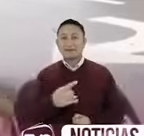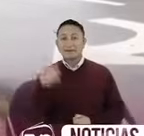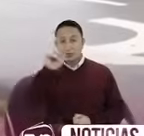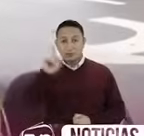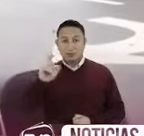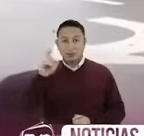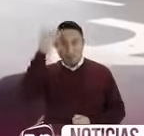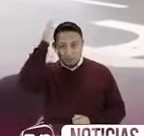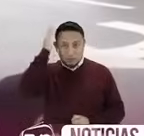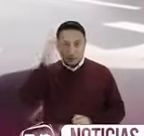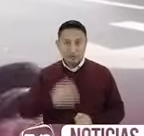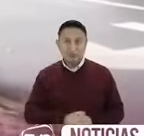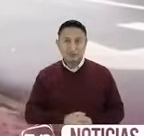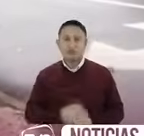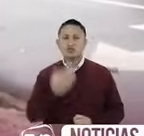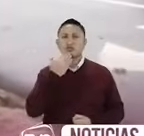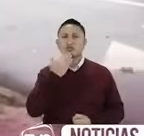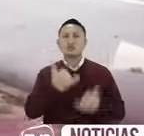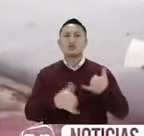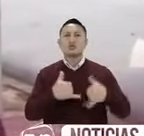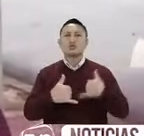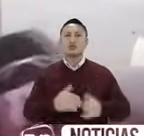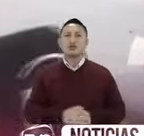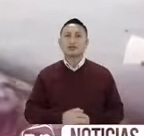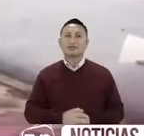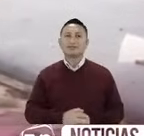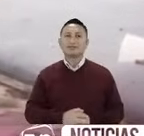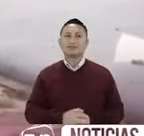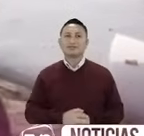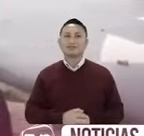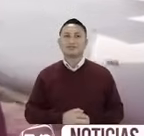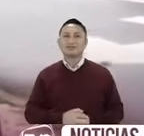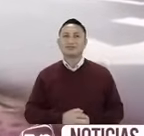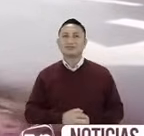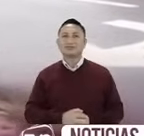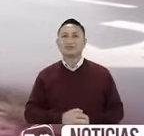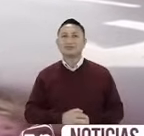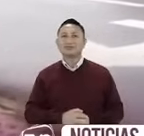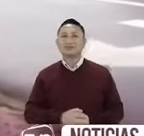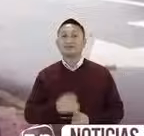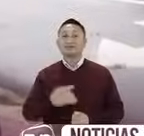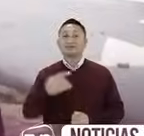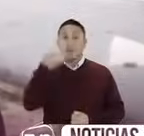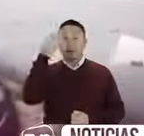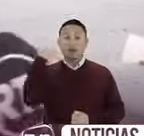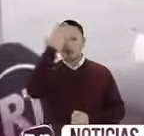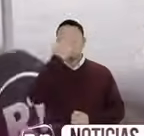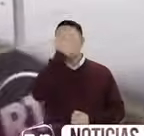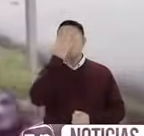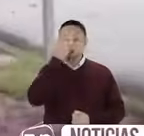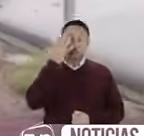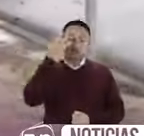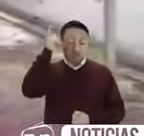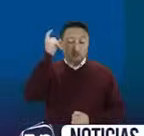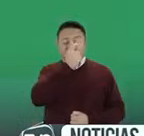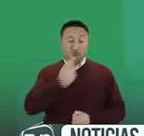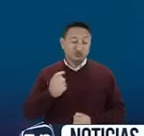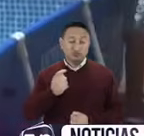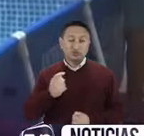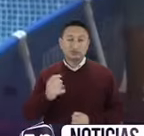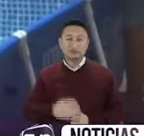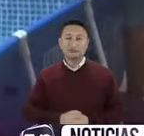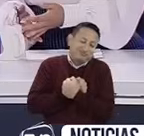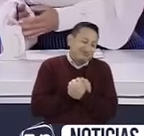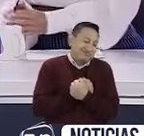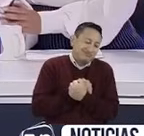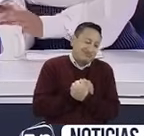Espuma. Achiote. Ají. Espuma, pintura. ¿Qué más? Los globos. De manera